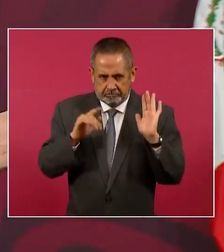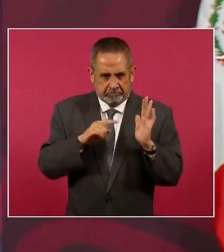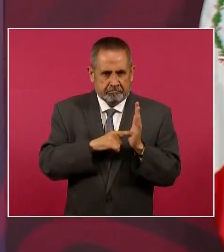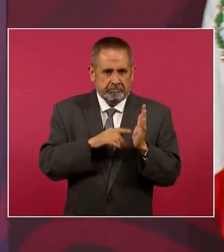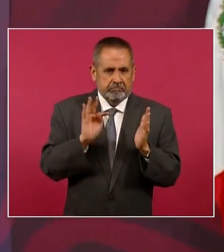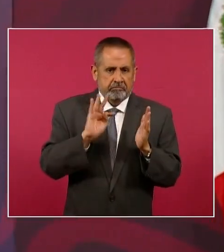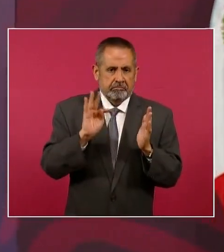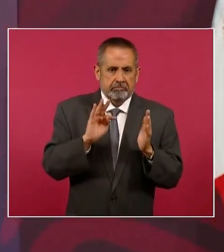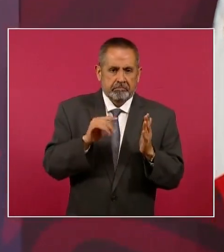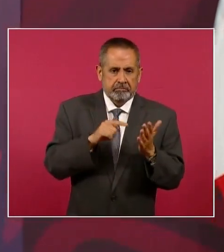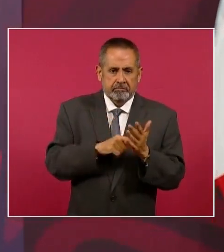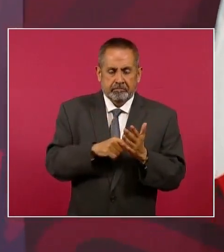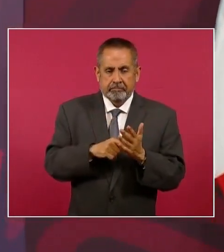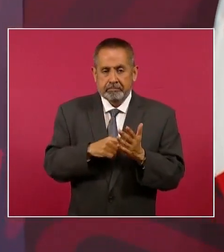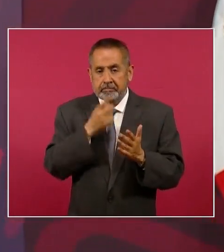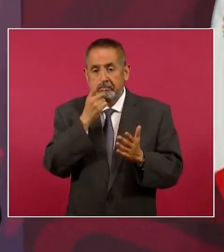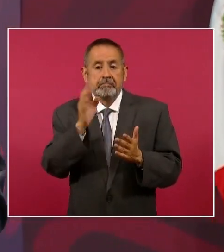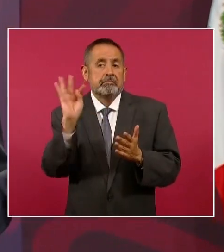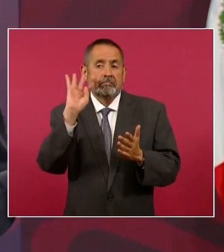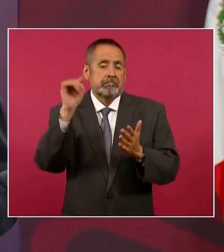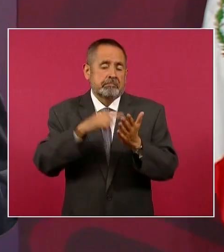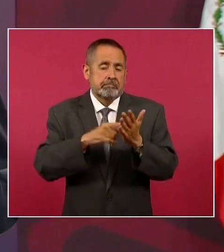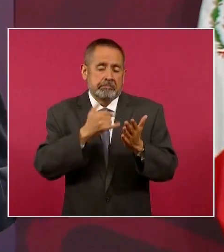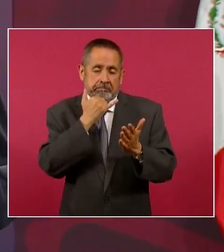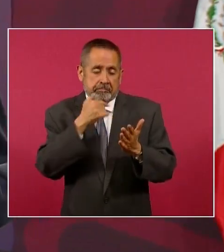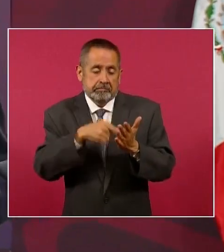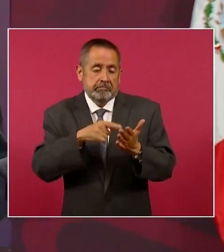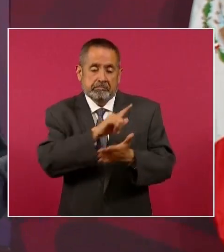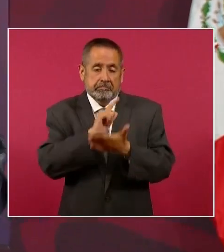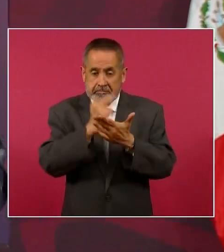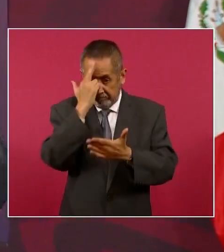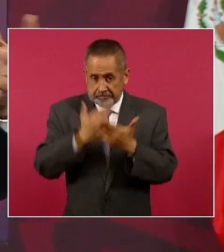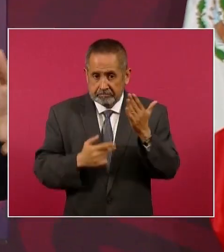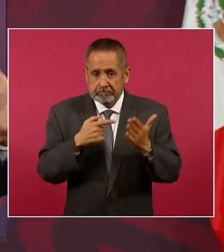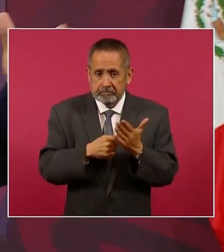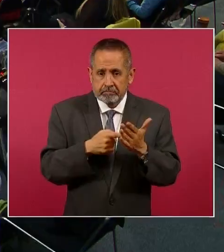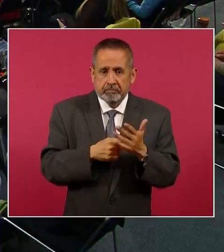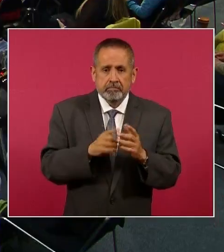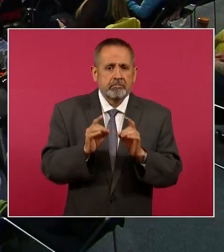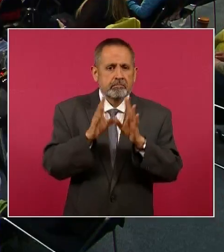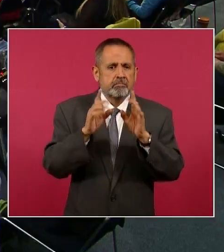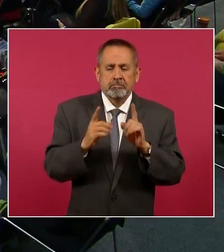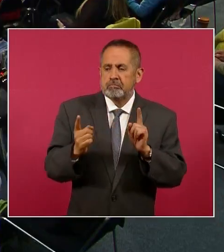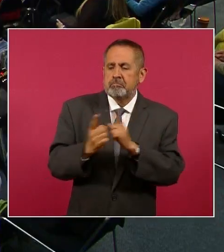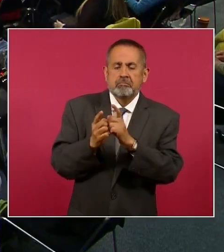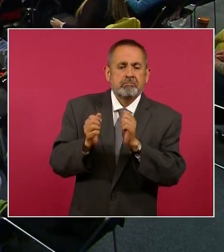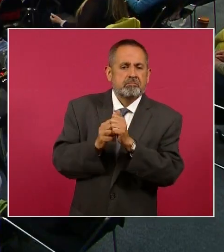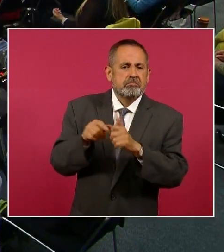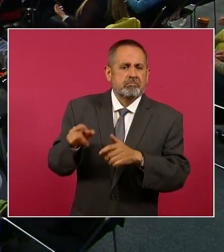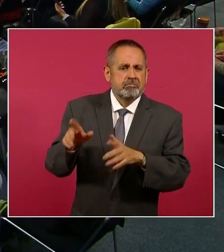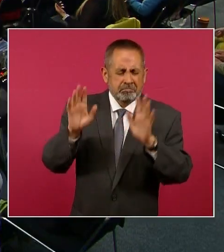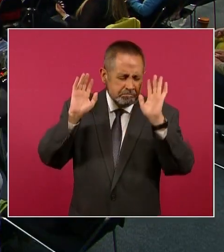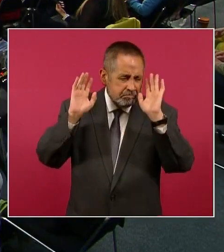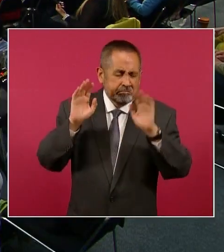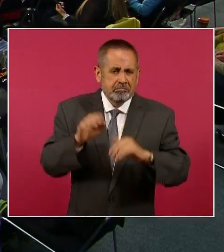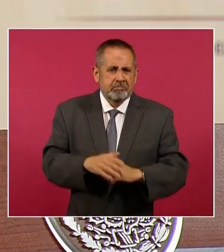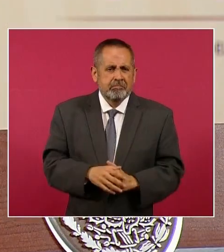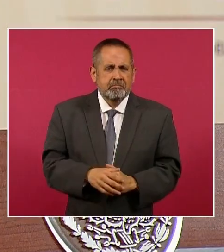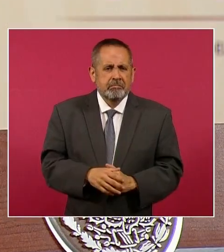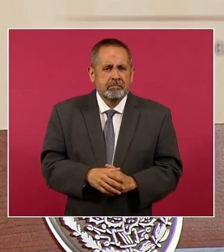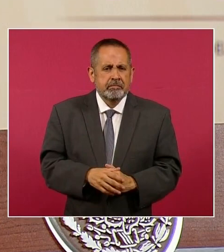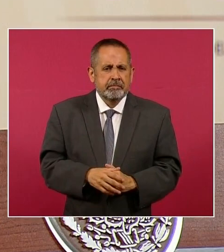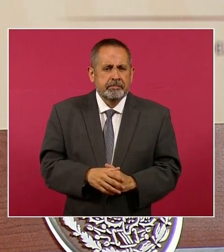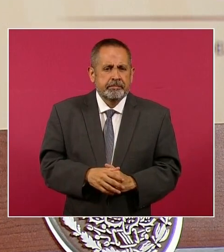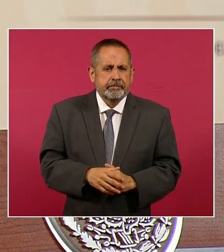Supuesta o presunta, dirían los abogados, aventura, ¿no? O como se le